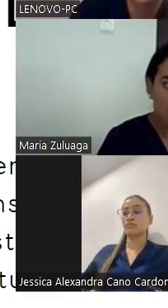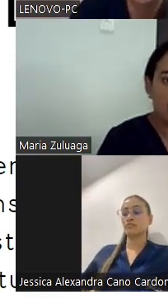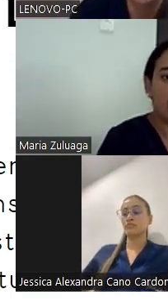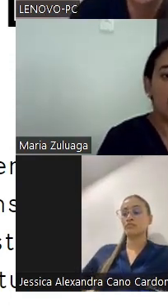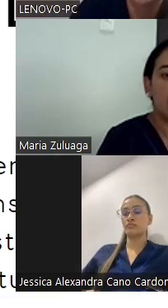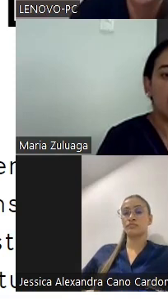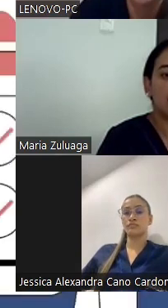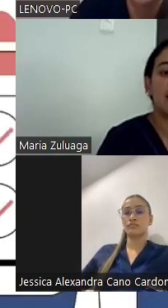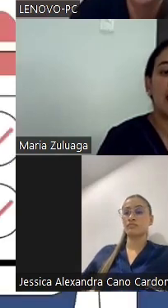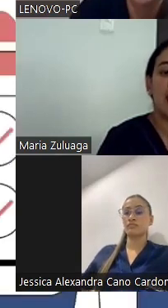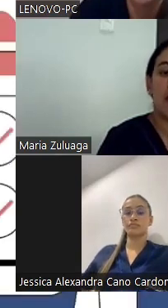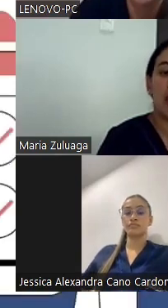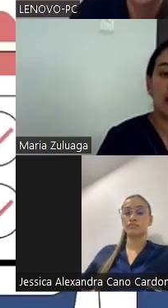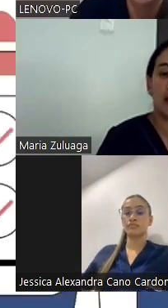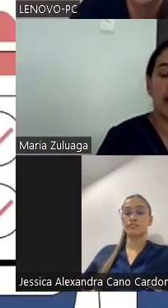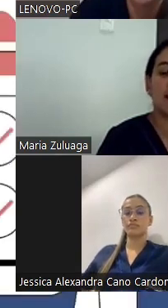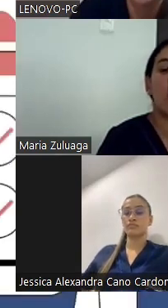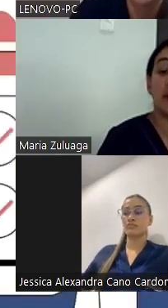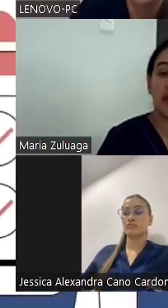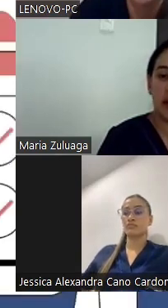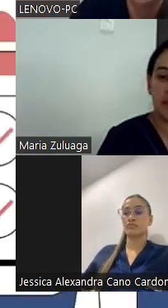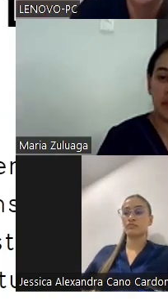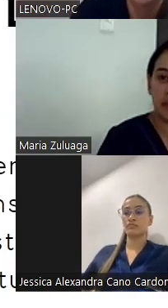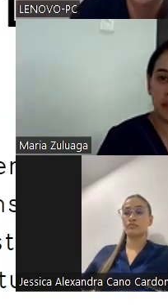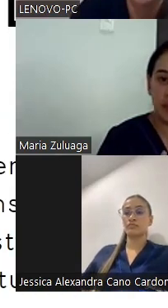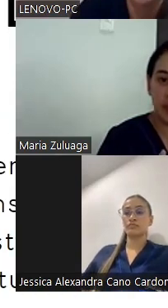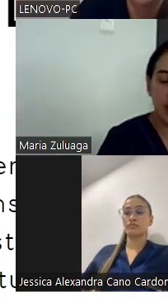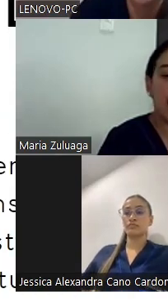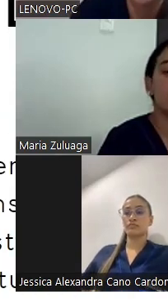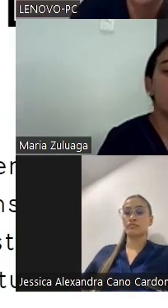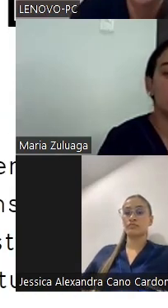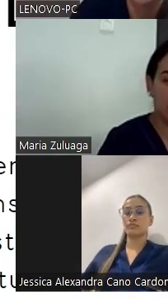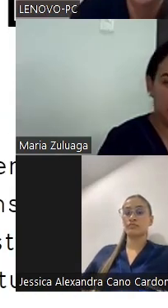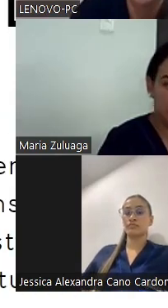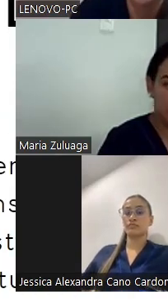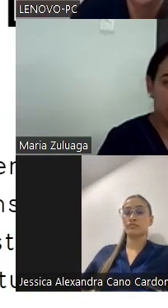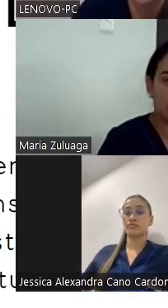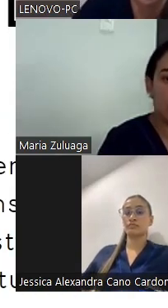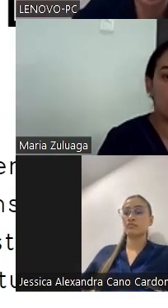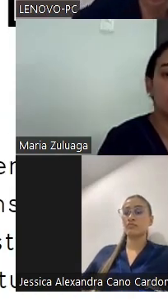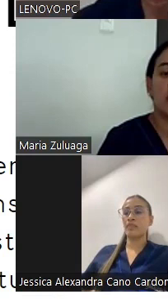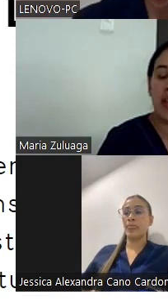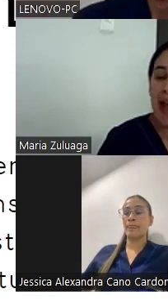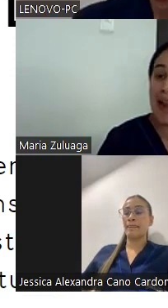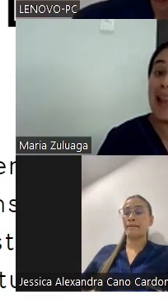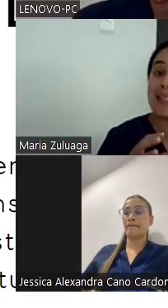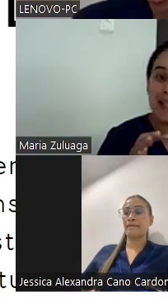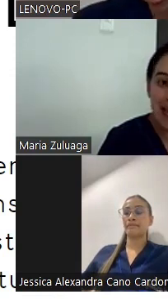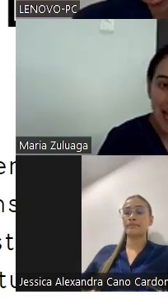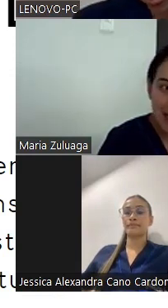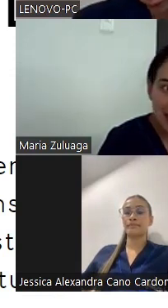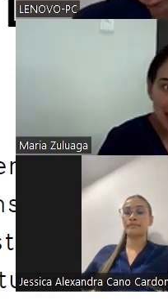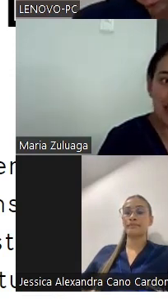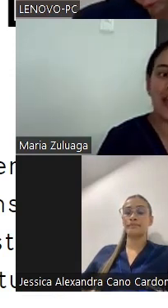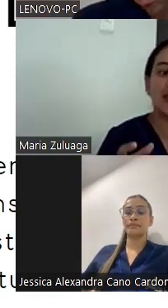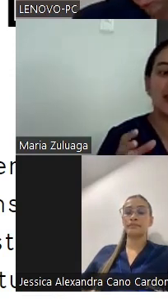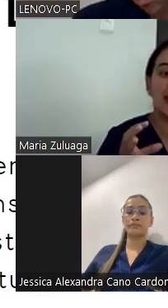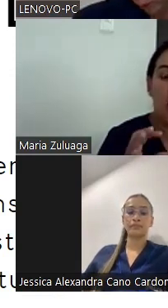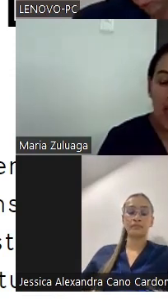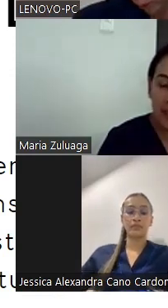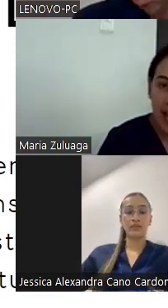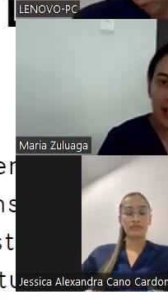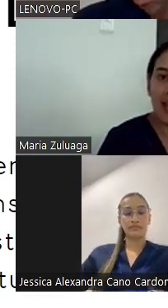Se debe, ese comité debe considerar las leyes y debe